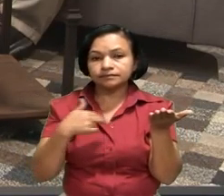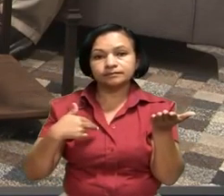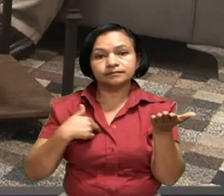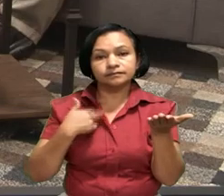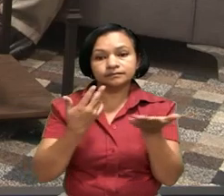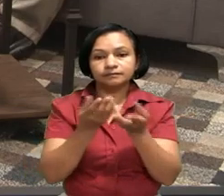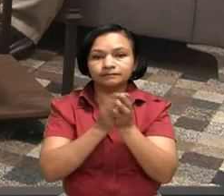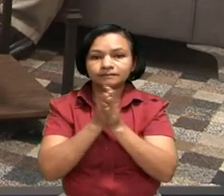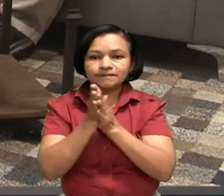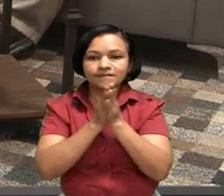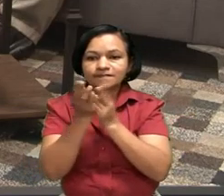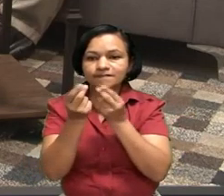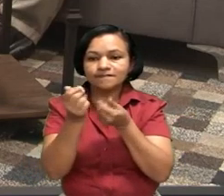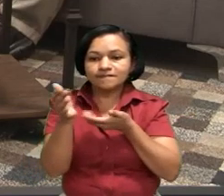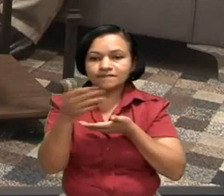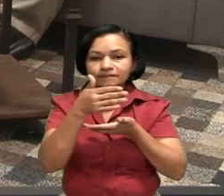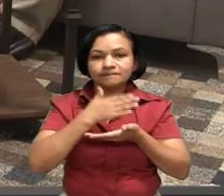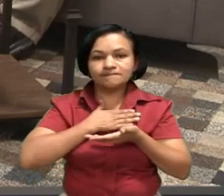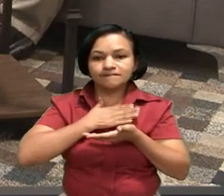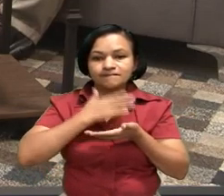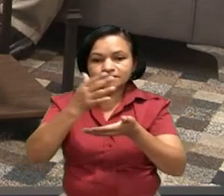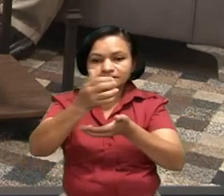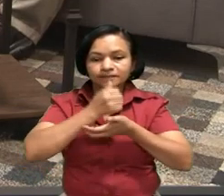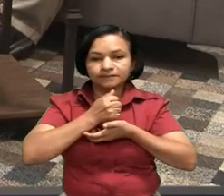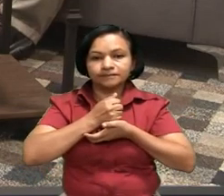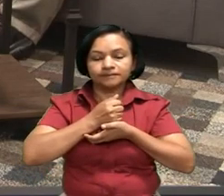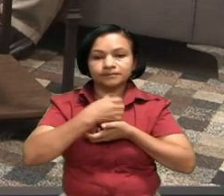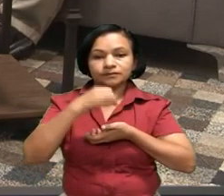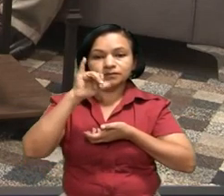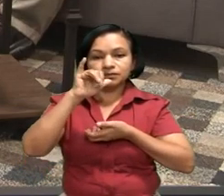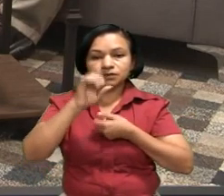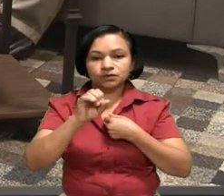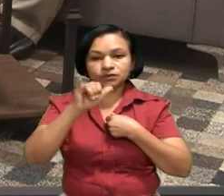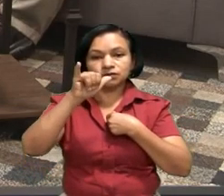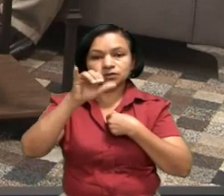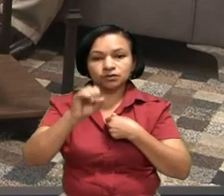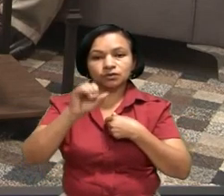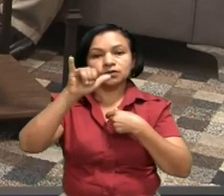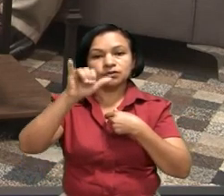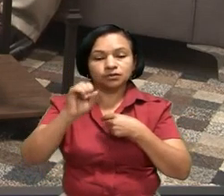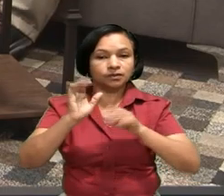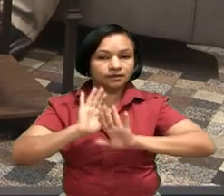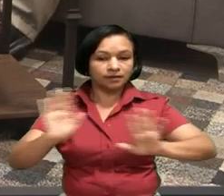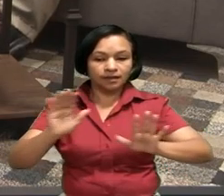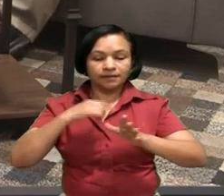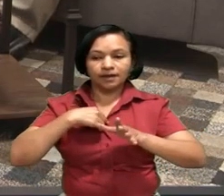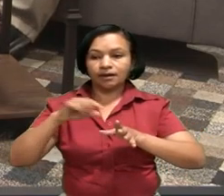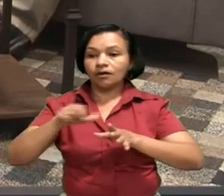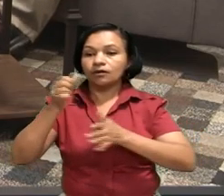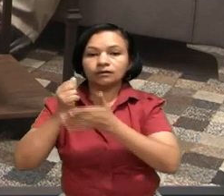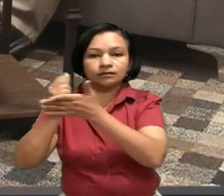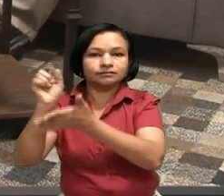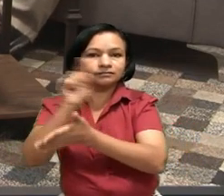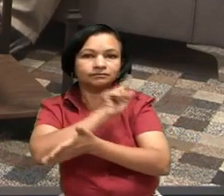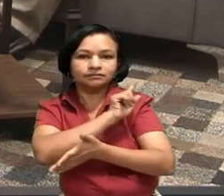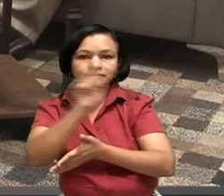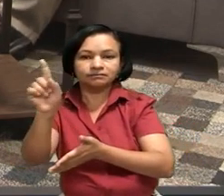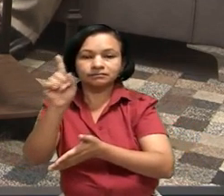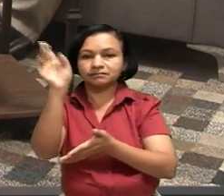beneficios únicamente para ello eran los yo yo yo yo era para ellos nada más pero no para los demás de manera que